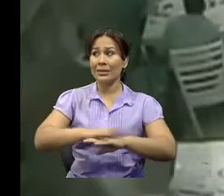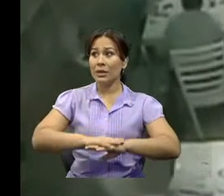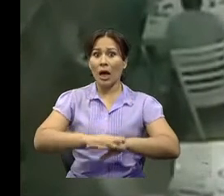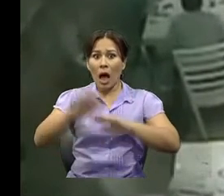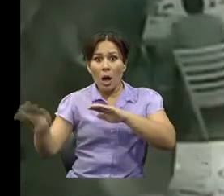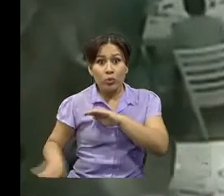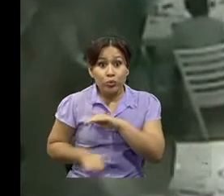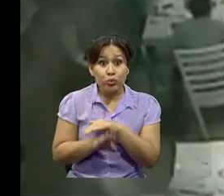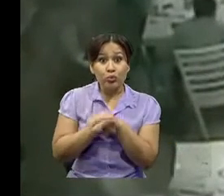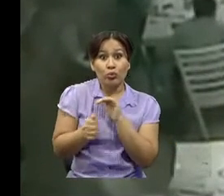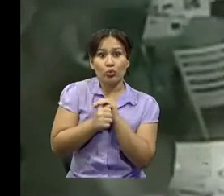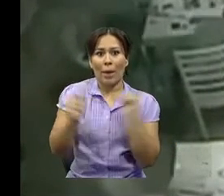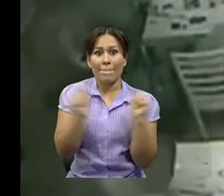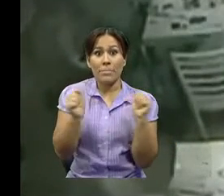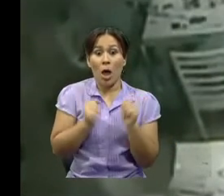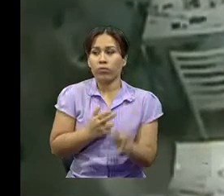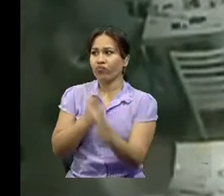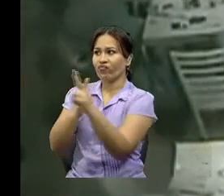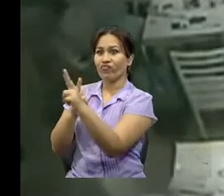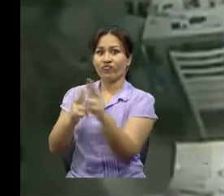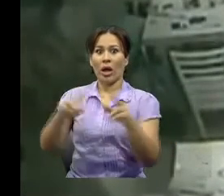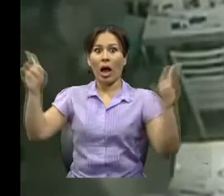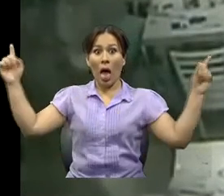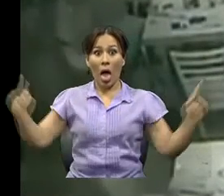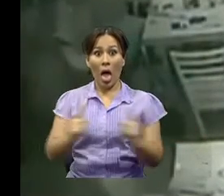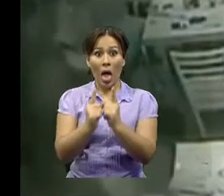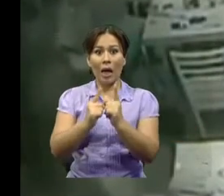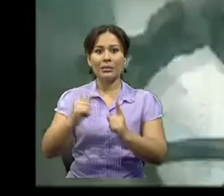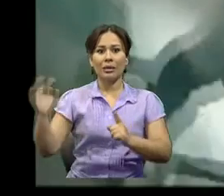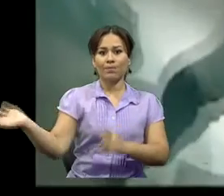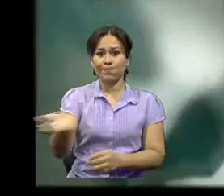bajo la mesa luego de la incursión de los sujetos.